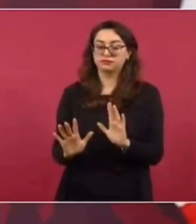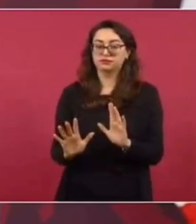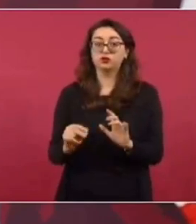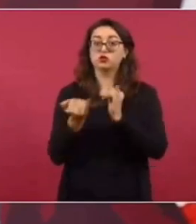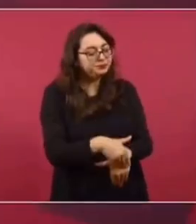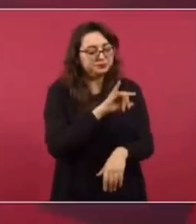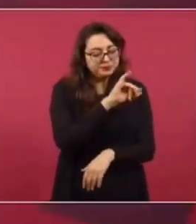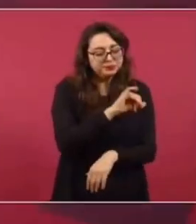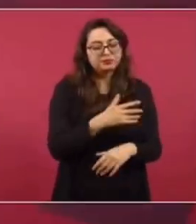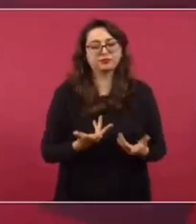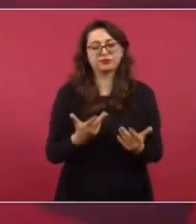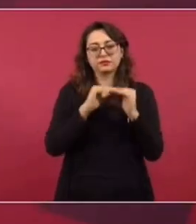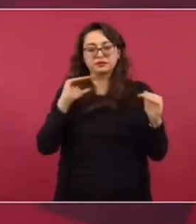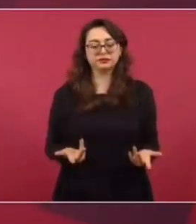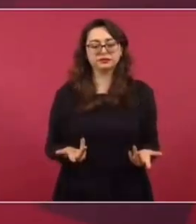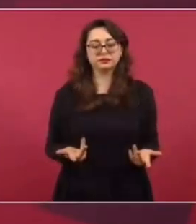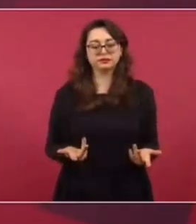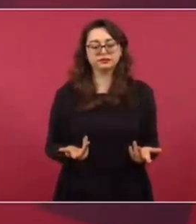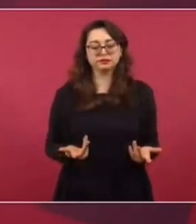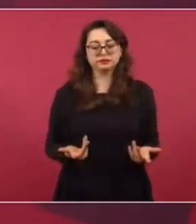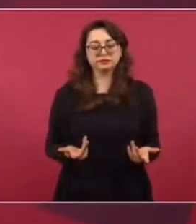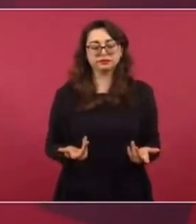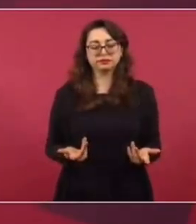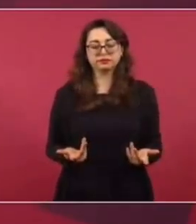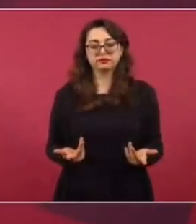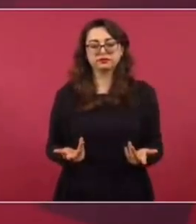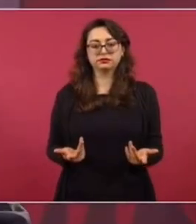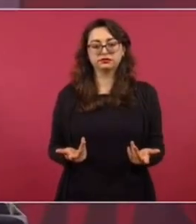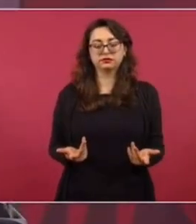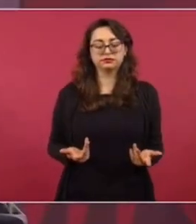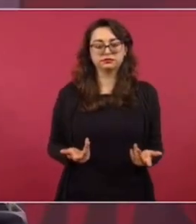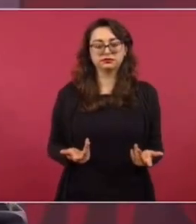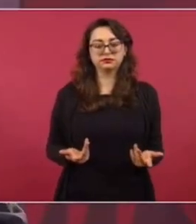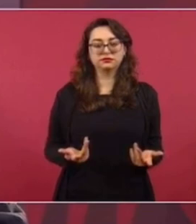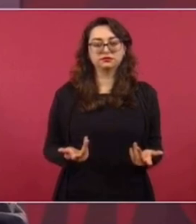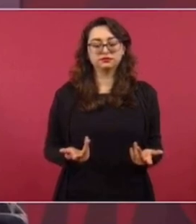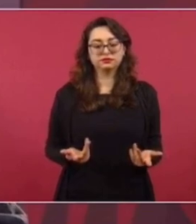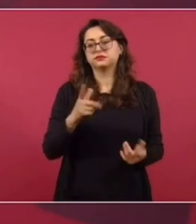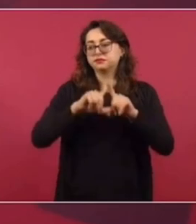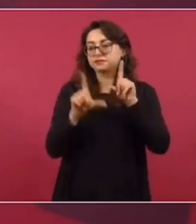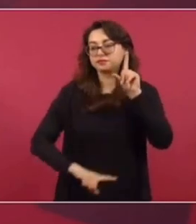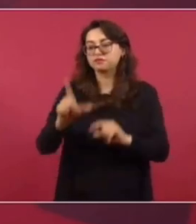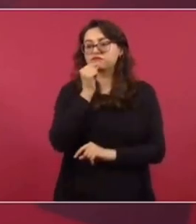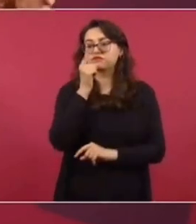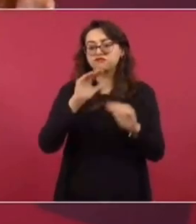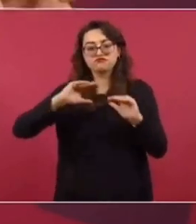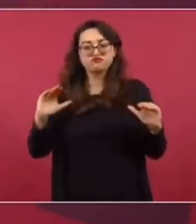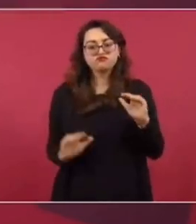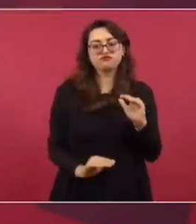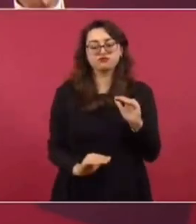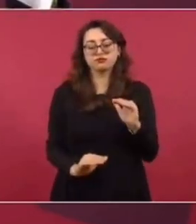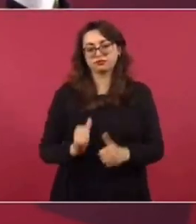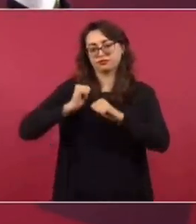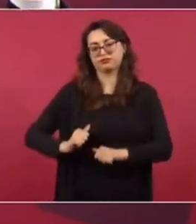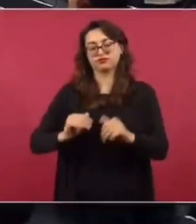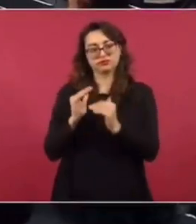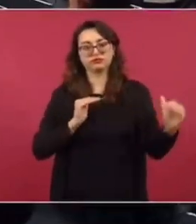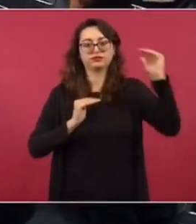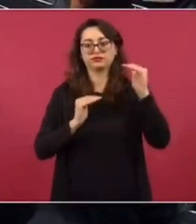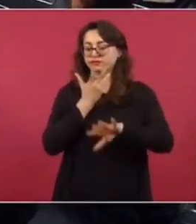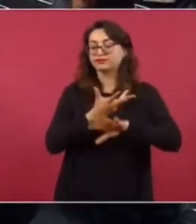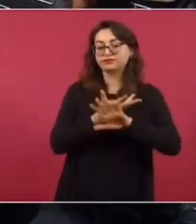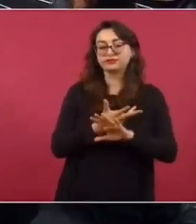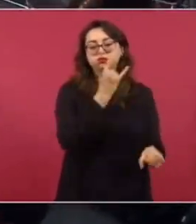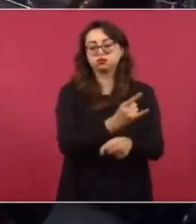Calderón. Y éramos como los policías del gobierno de Estados Unidos y se aplicaban los programas que, por